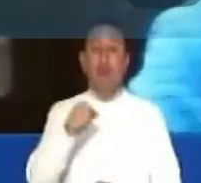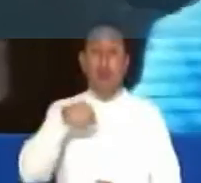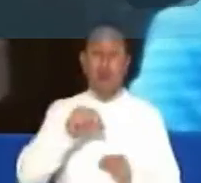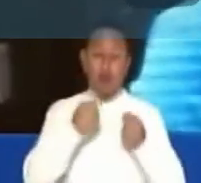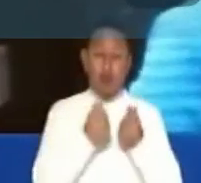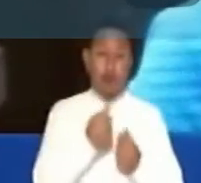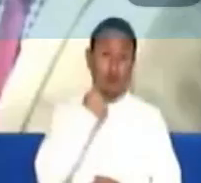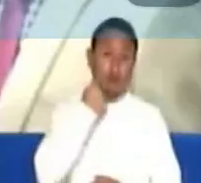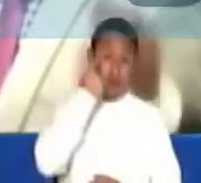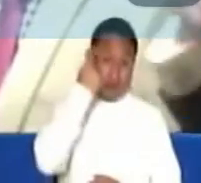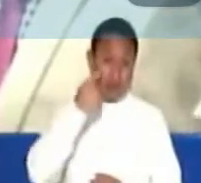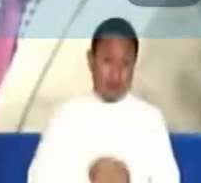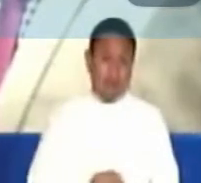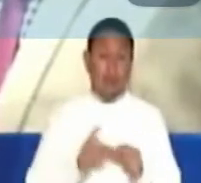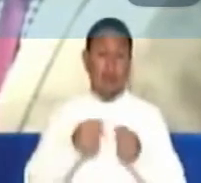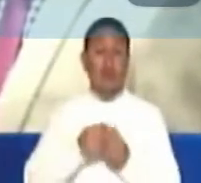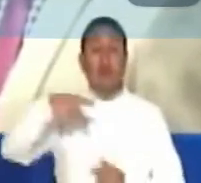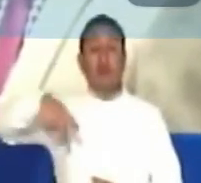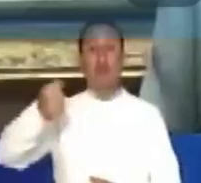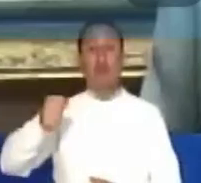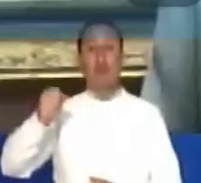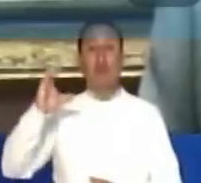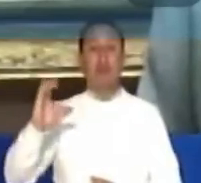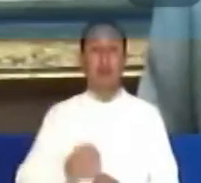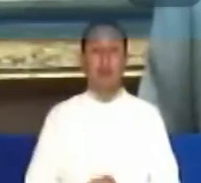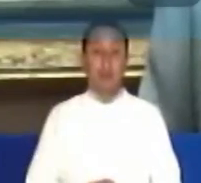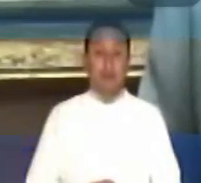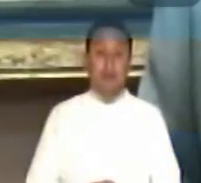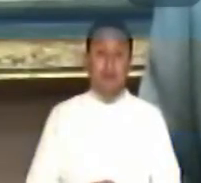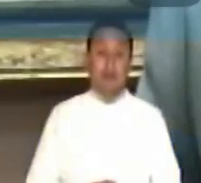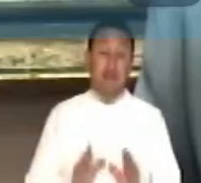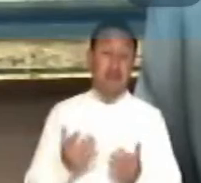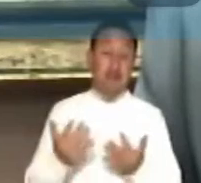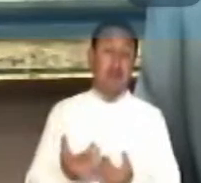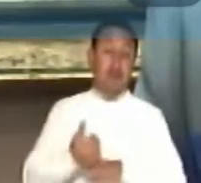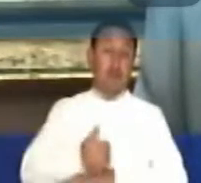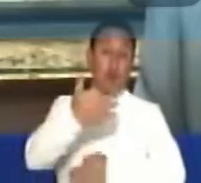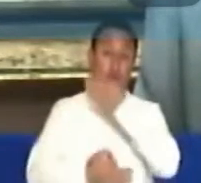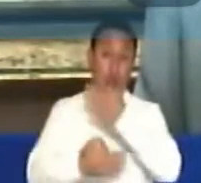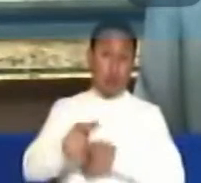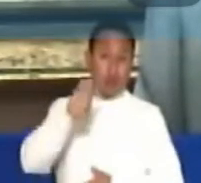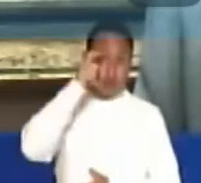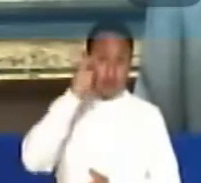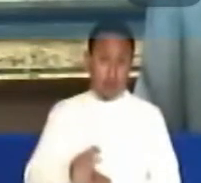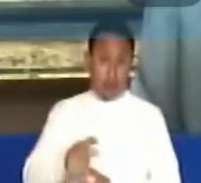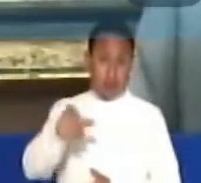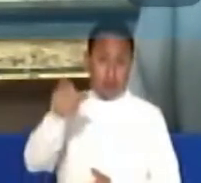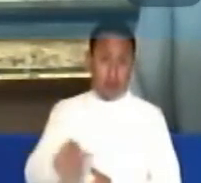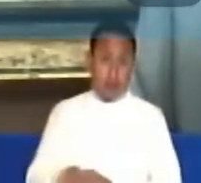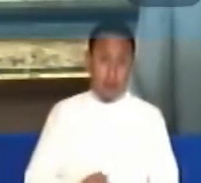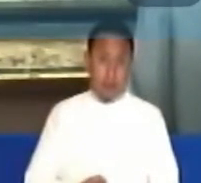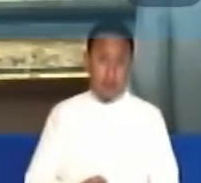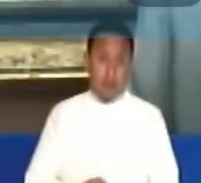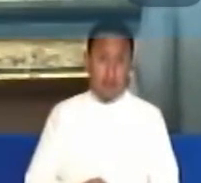los correístas y el Partido Social Cristiano. Esperando un juicio contra la fiscal general como